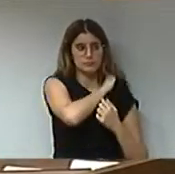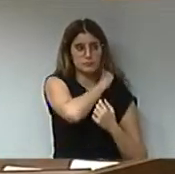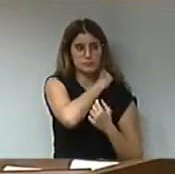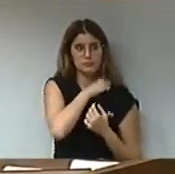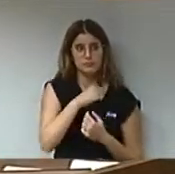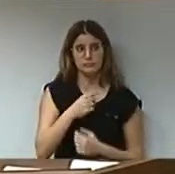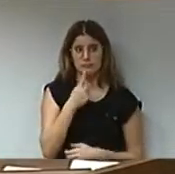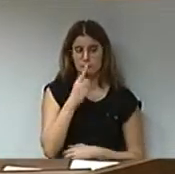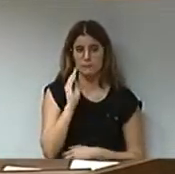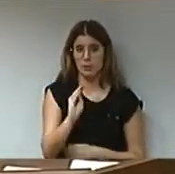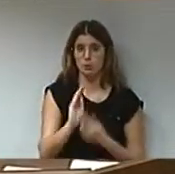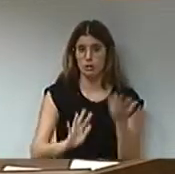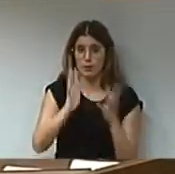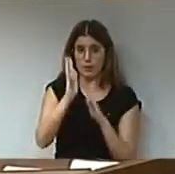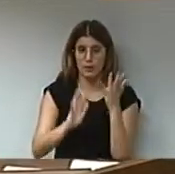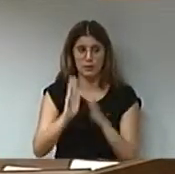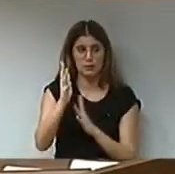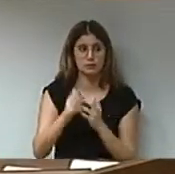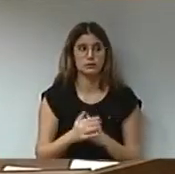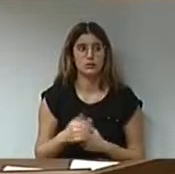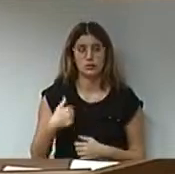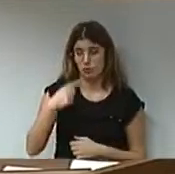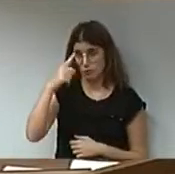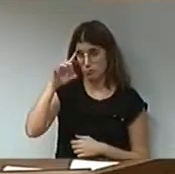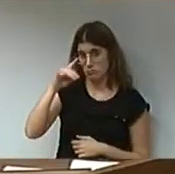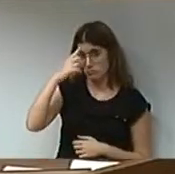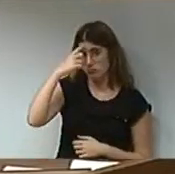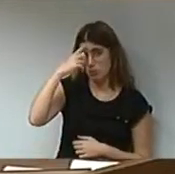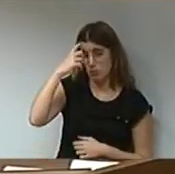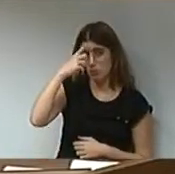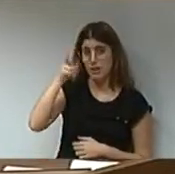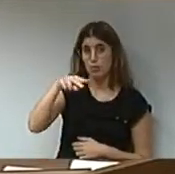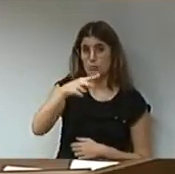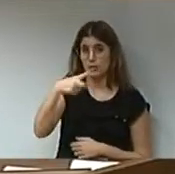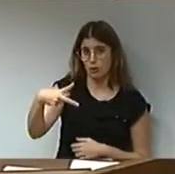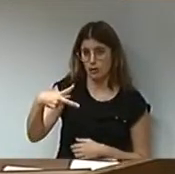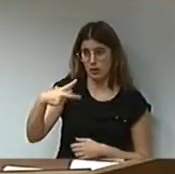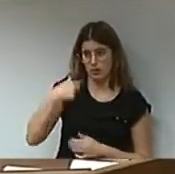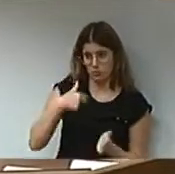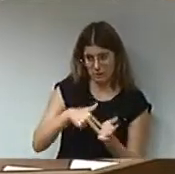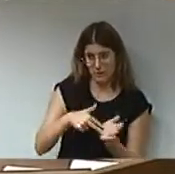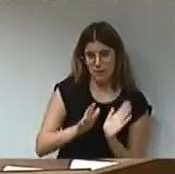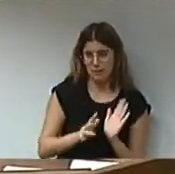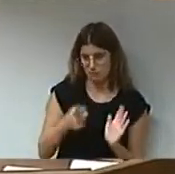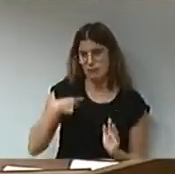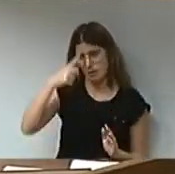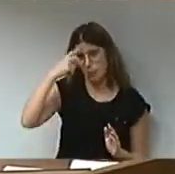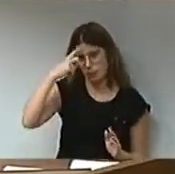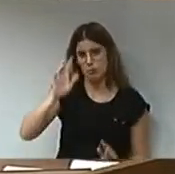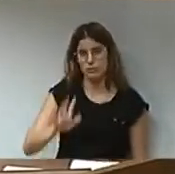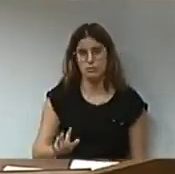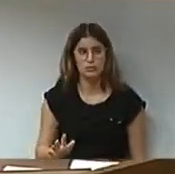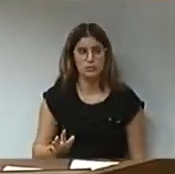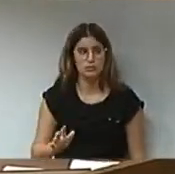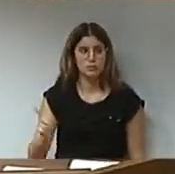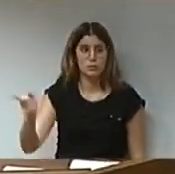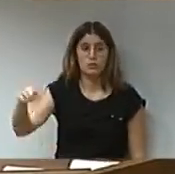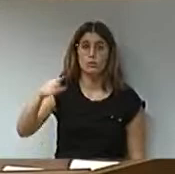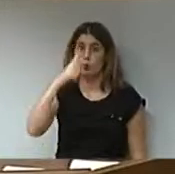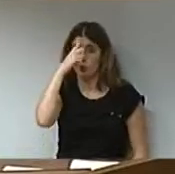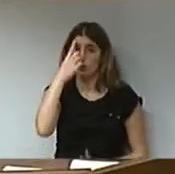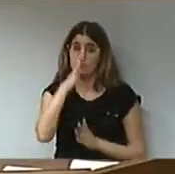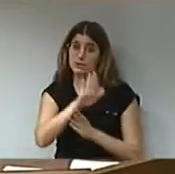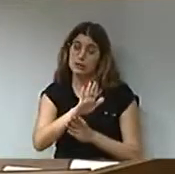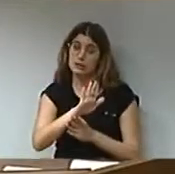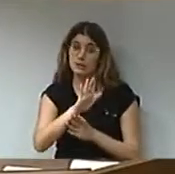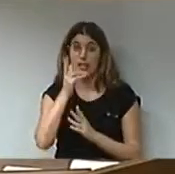le he preguntado por los incendios. Yo sí que recuerdo lo que pasó en el año 2012. ¿Sí? Que su síndica y